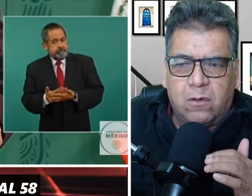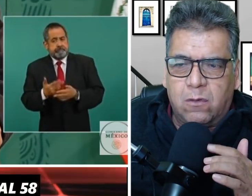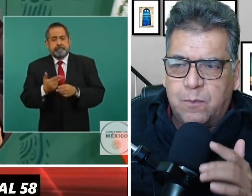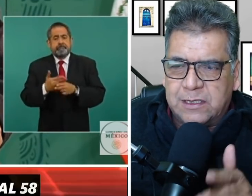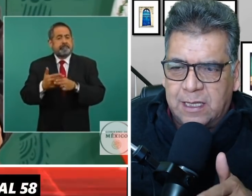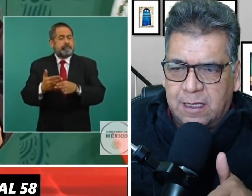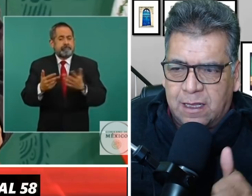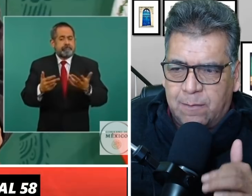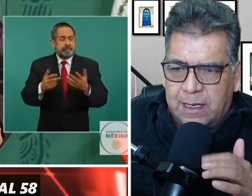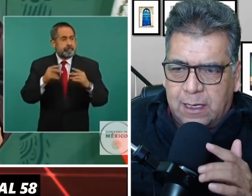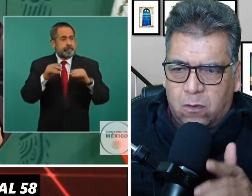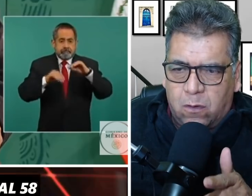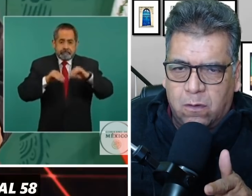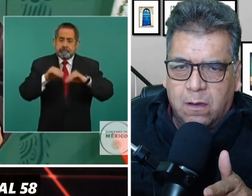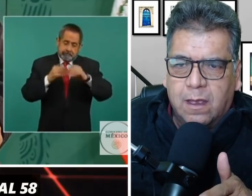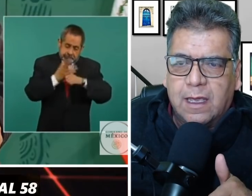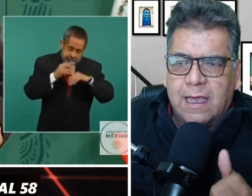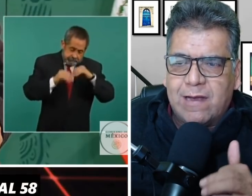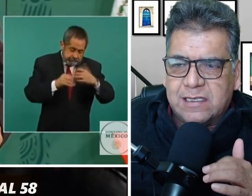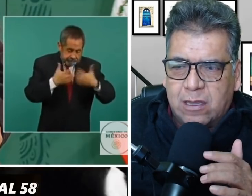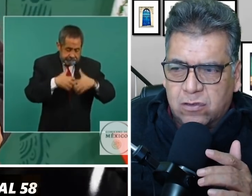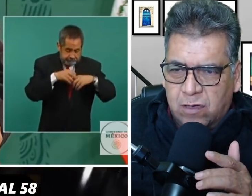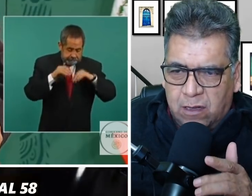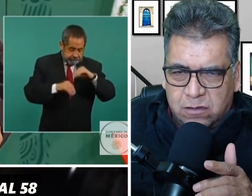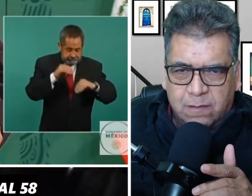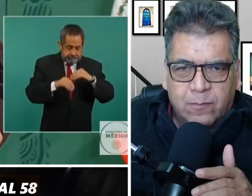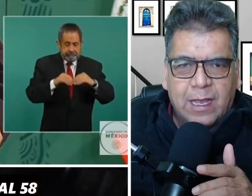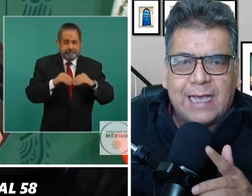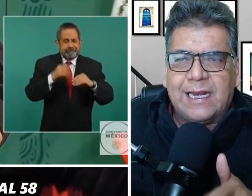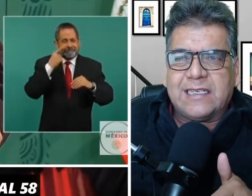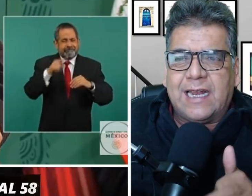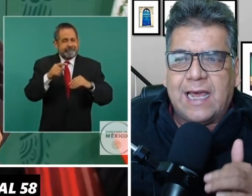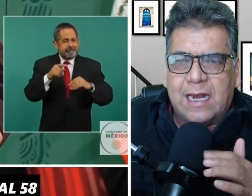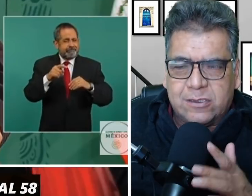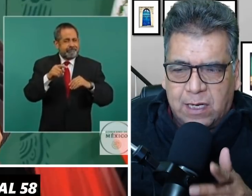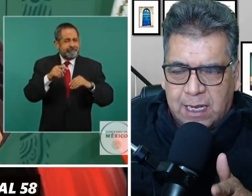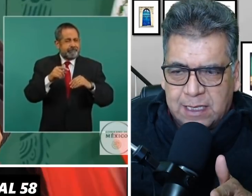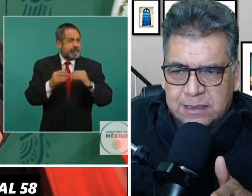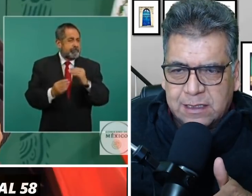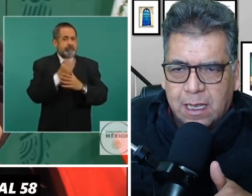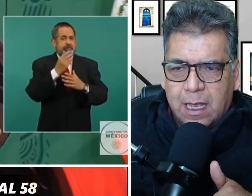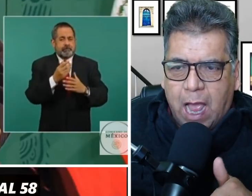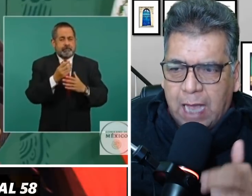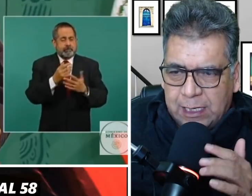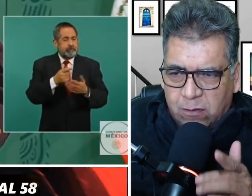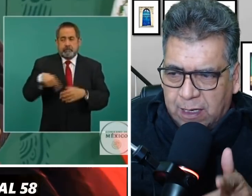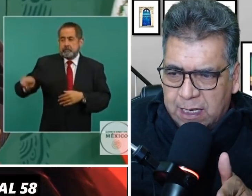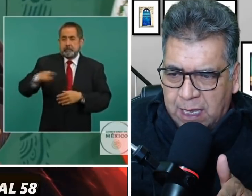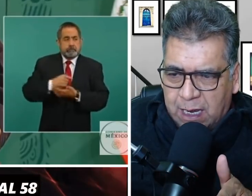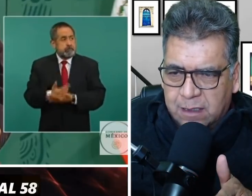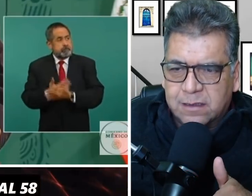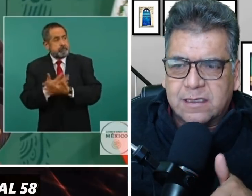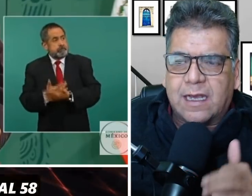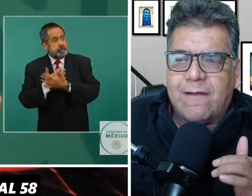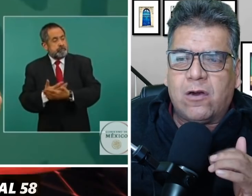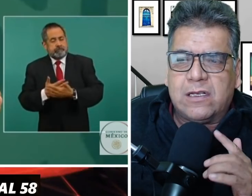cuando un presidente de México iba a Estados Unidos, a que les jalaran las orejas, a que los